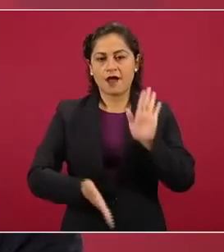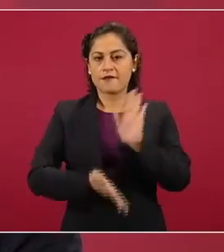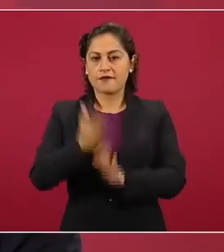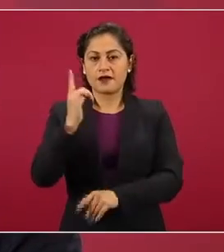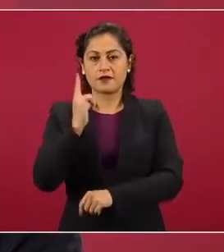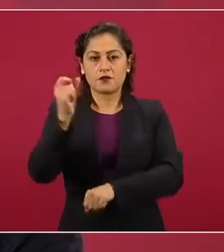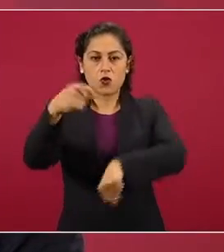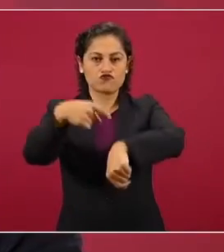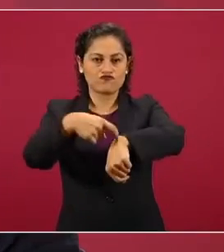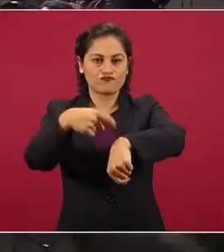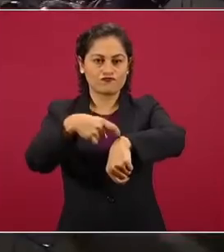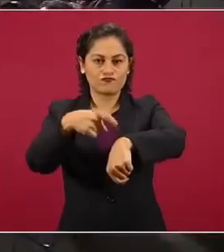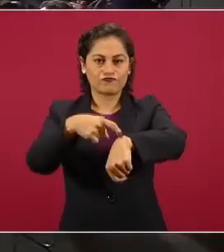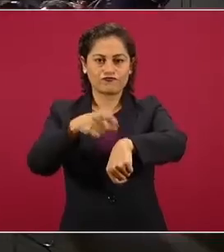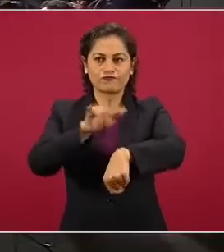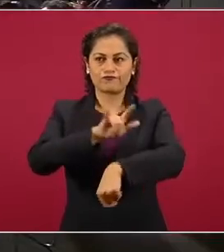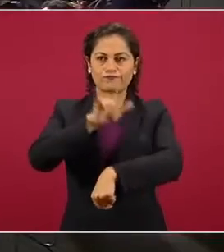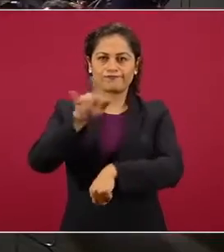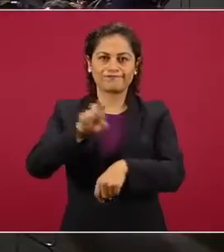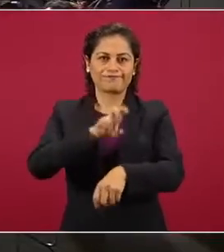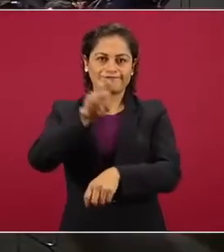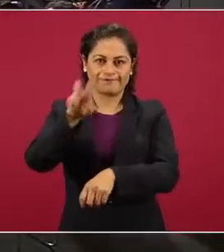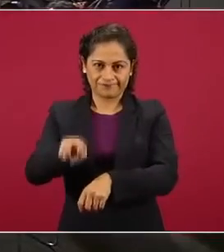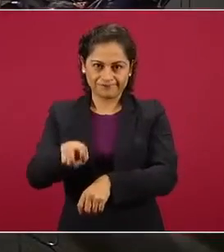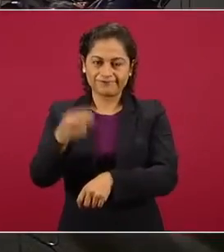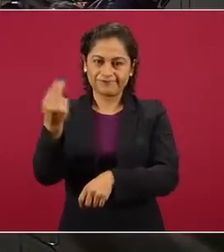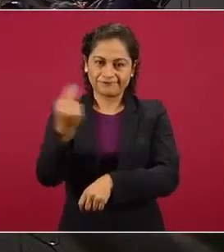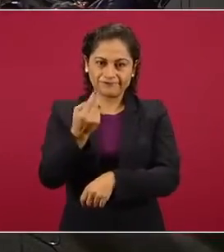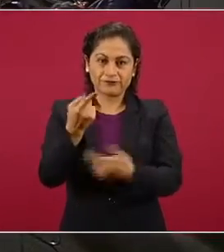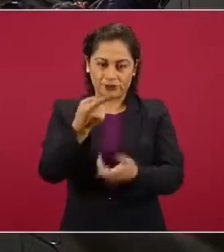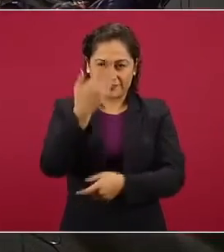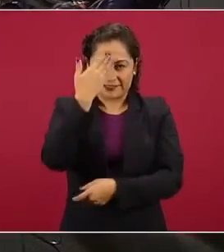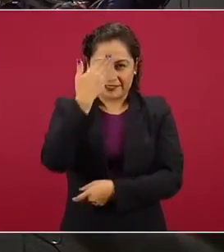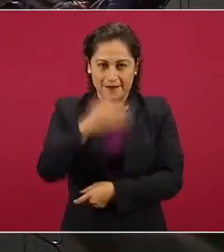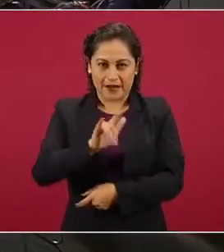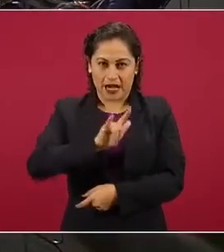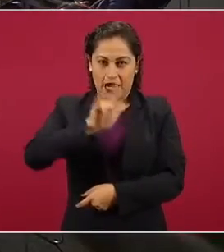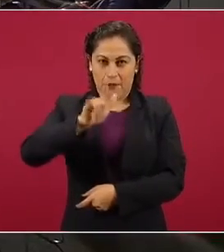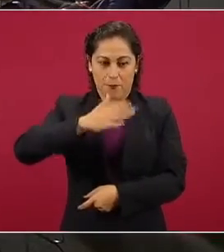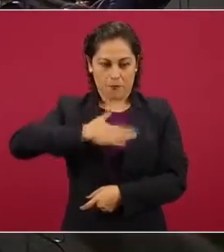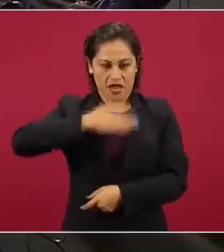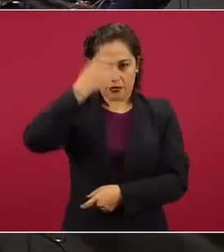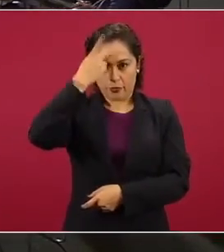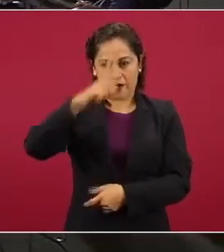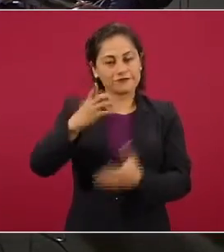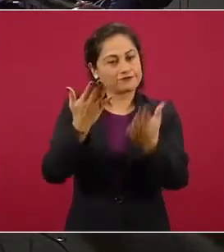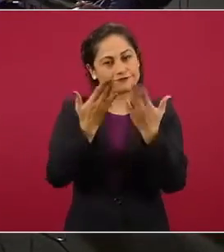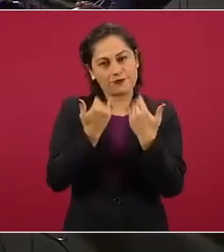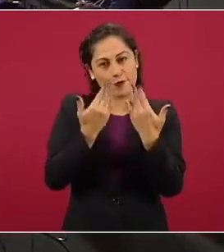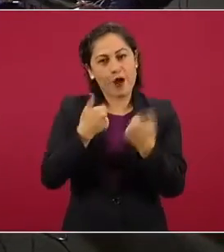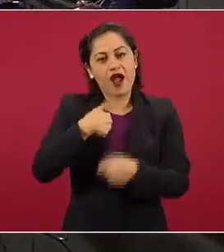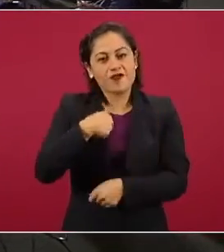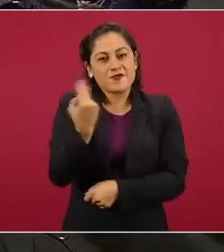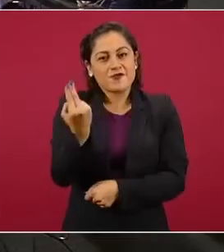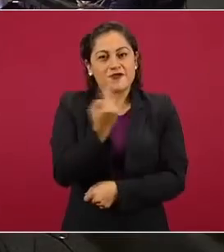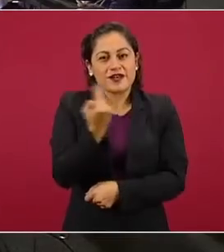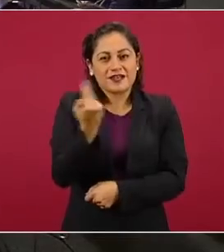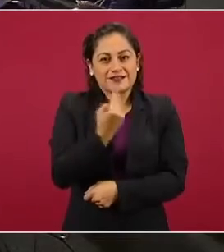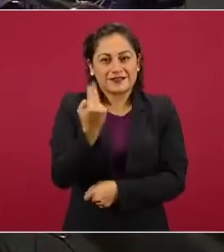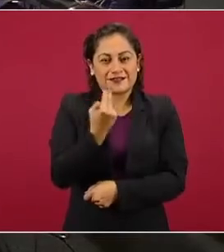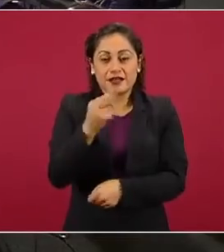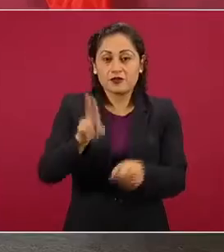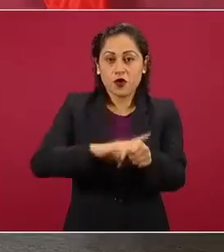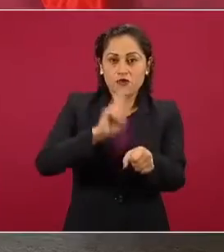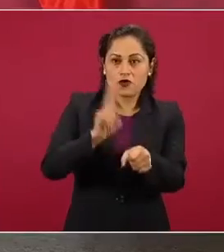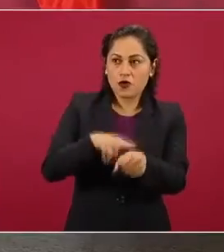aeropuerto y como ustedes saben, ya no hay avión presidencial. Tengo que utilizar el avión